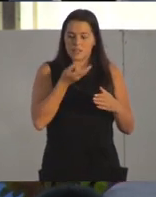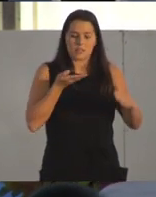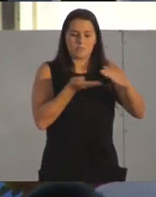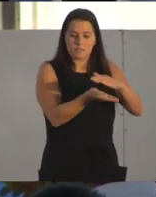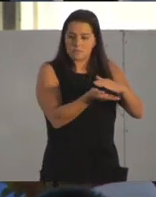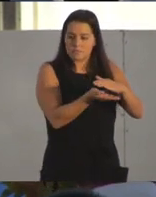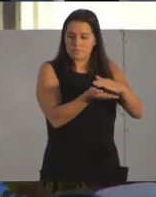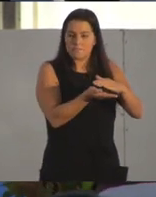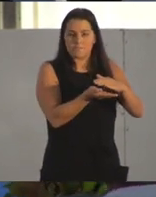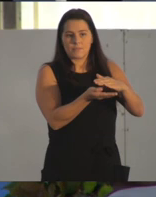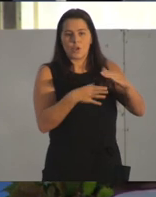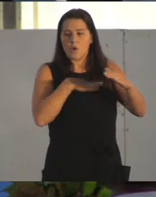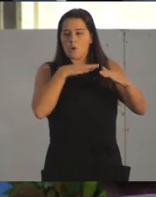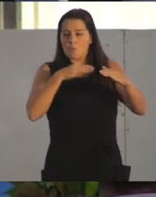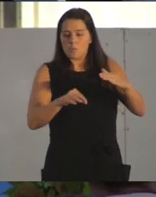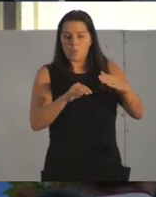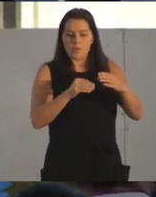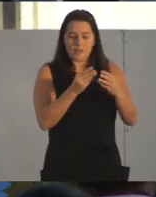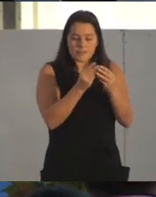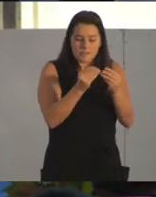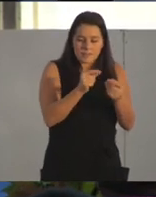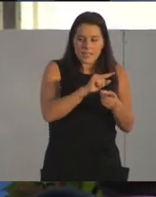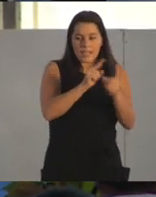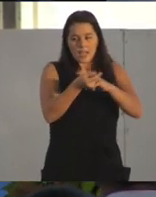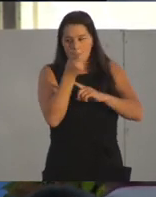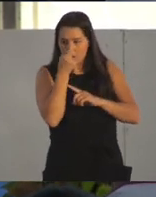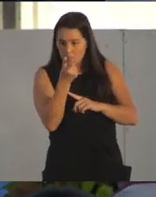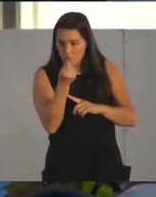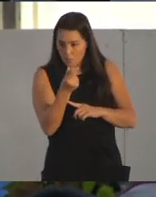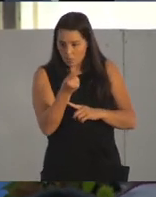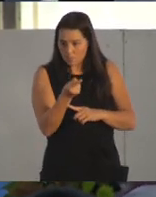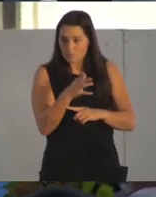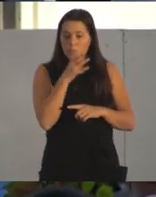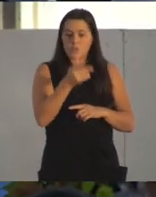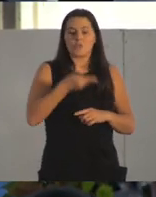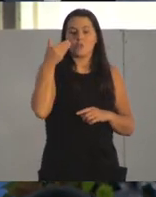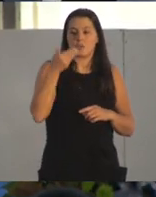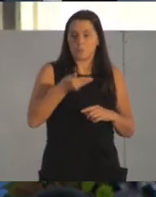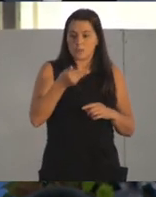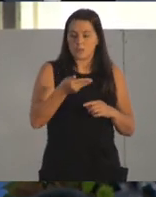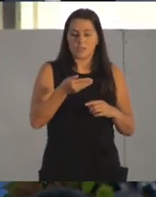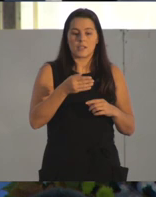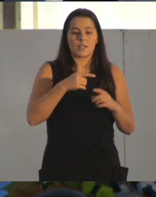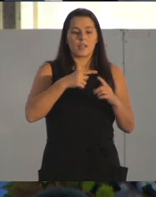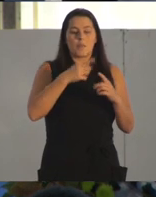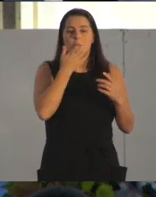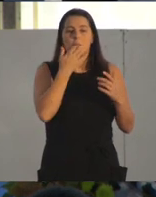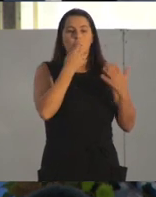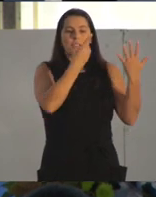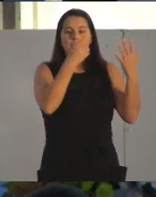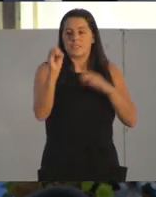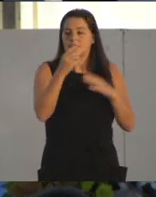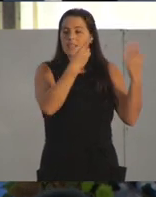se puede ver modificada su textura, porque al permanecer el plato a una temperatura de unos 60 o 65